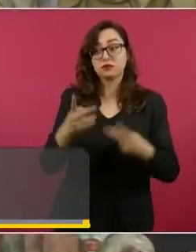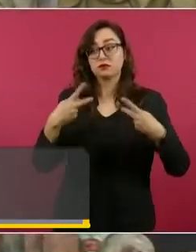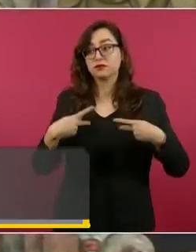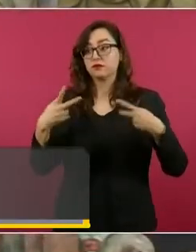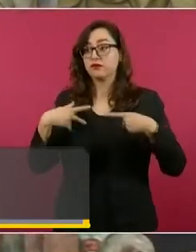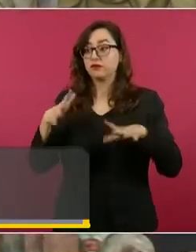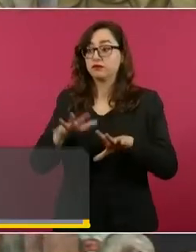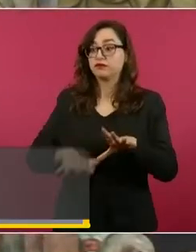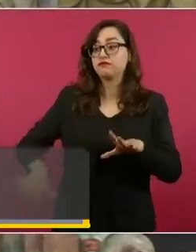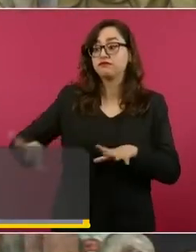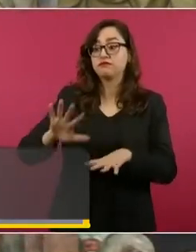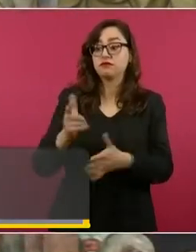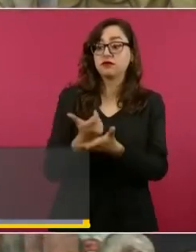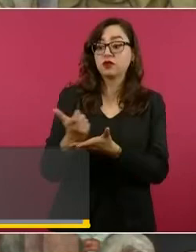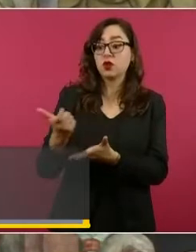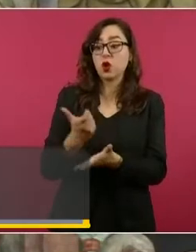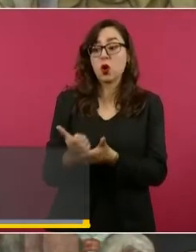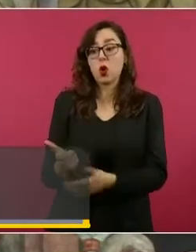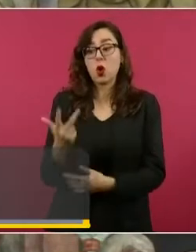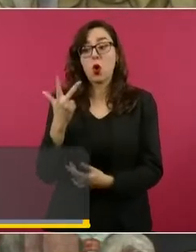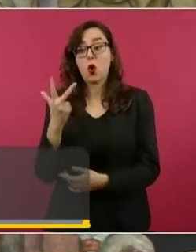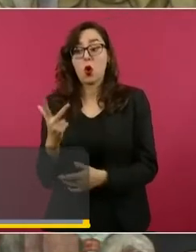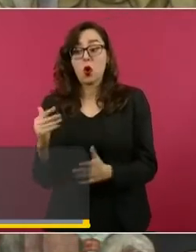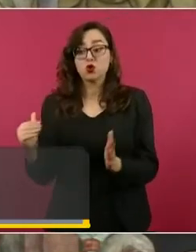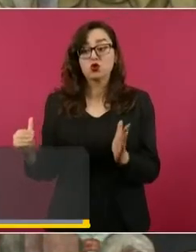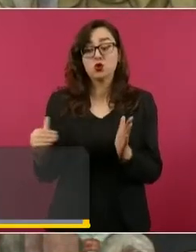8.943 pesos hubiese bajado a